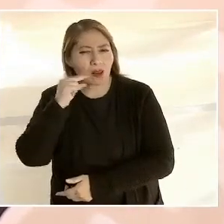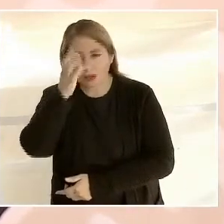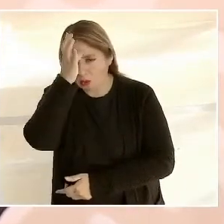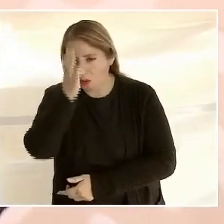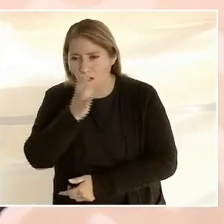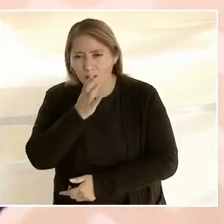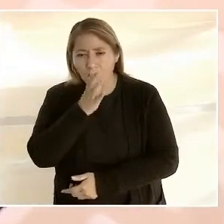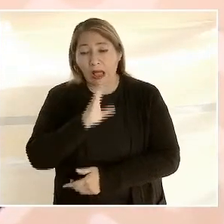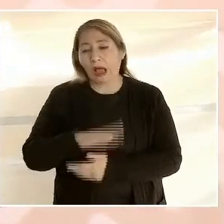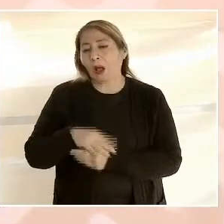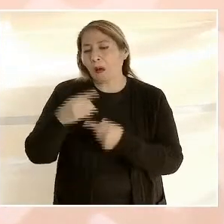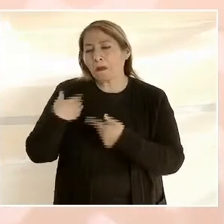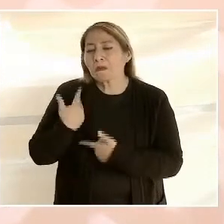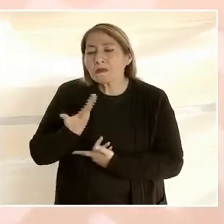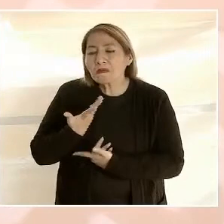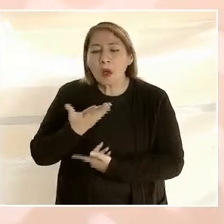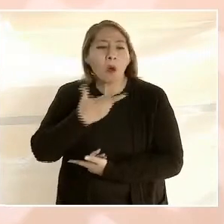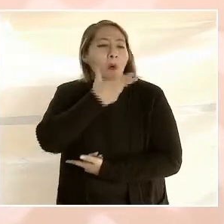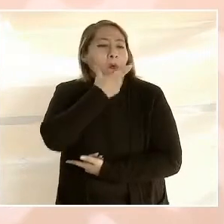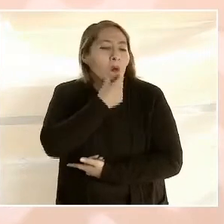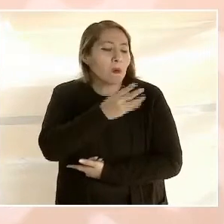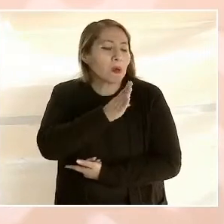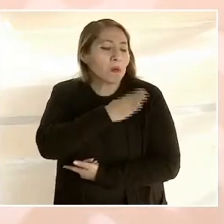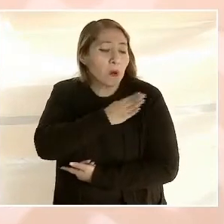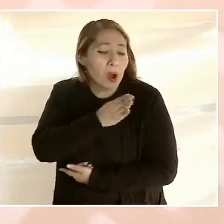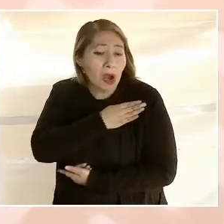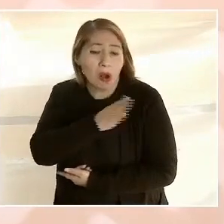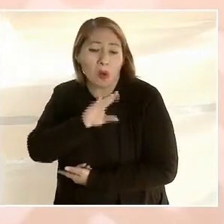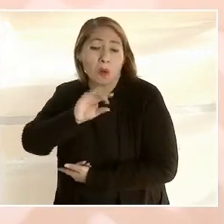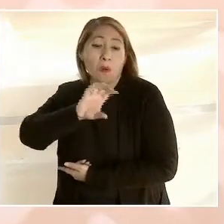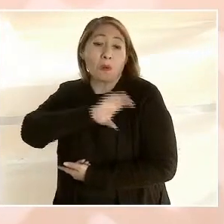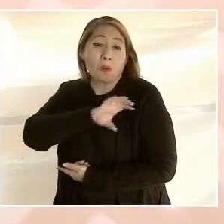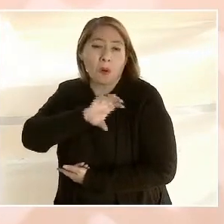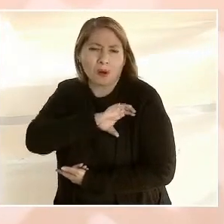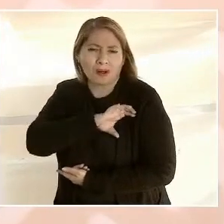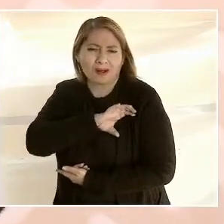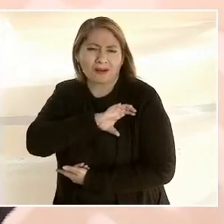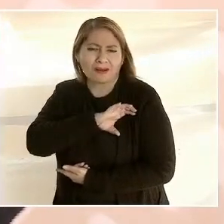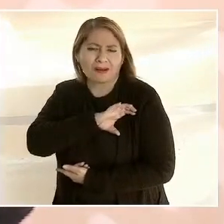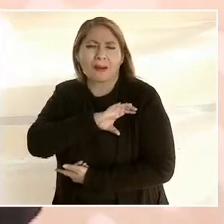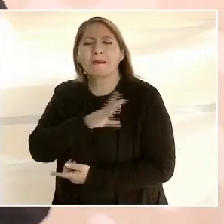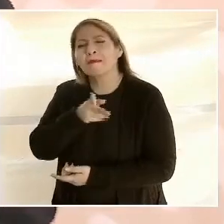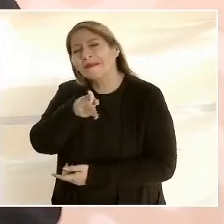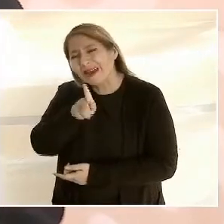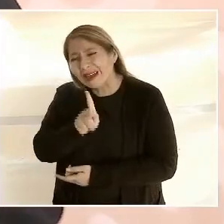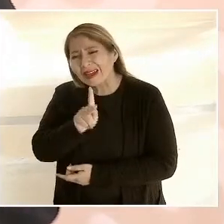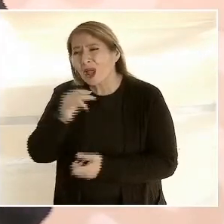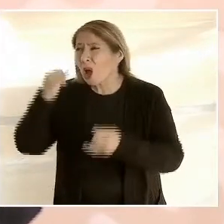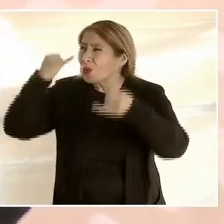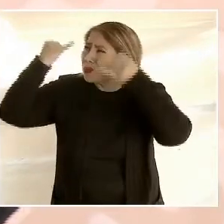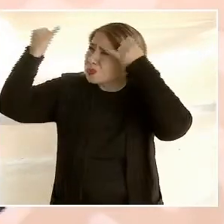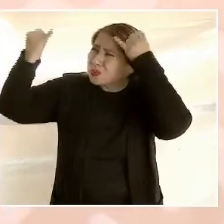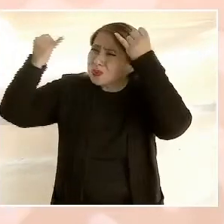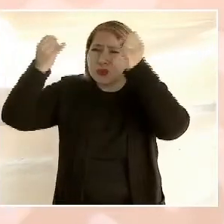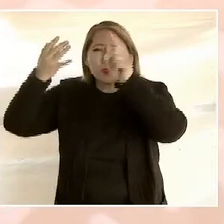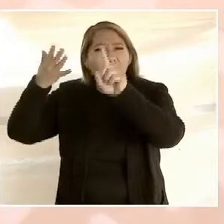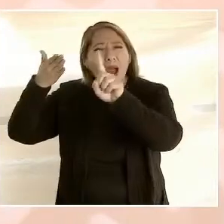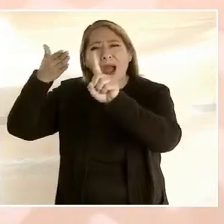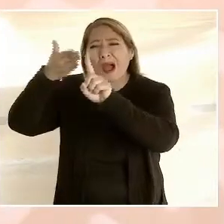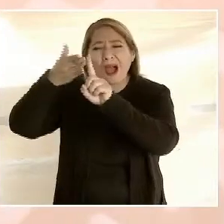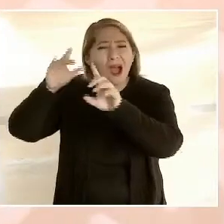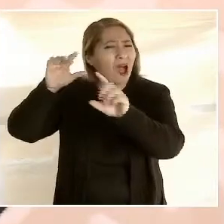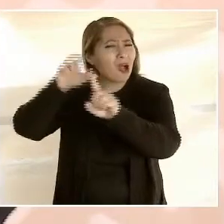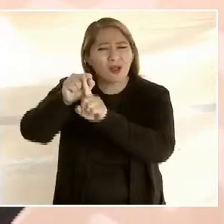aun siendo un hombre bueno y querido, no pudo llevar a cabo sus ideales democráticos